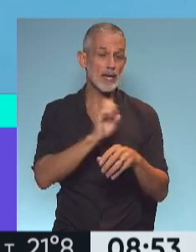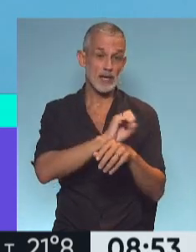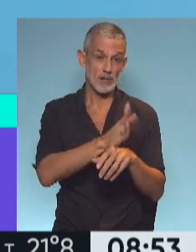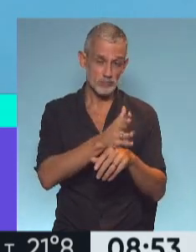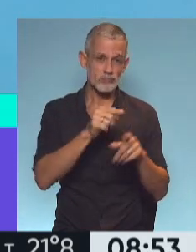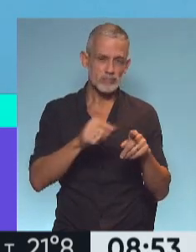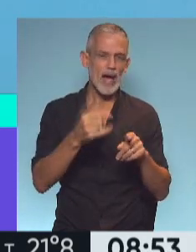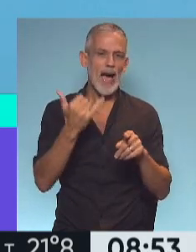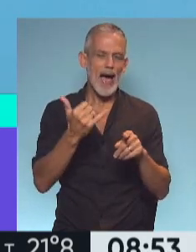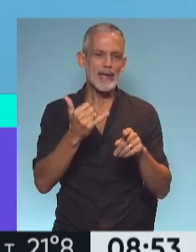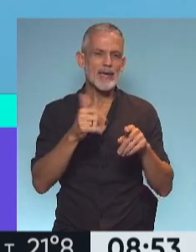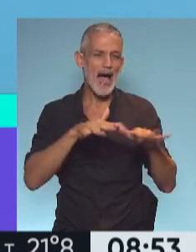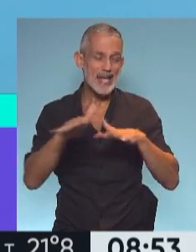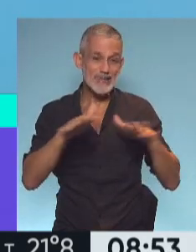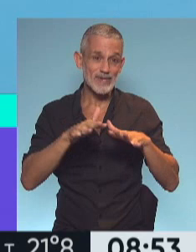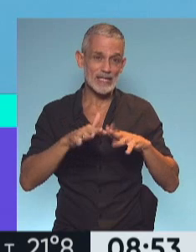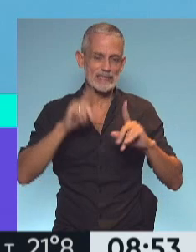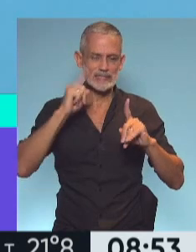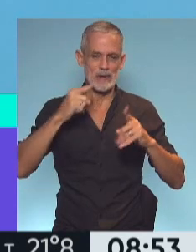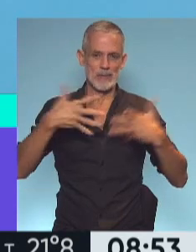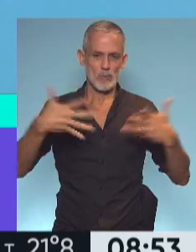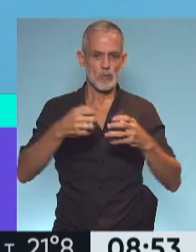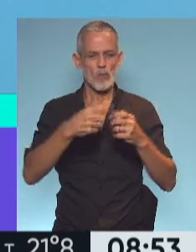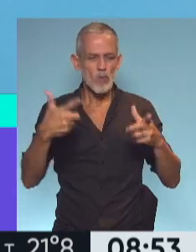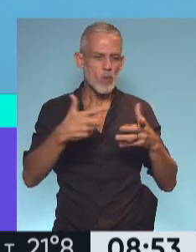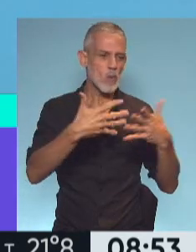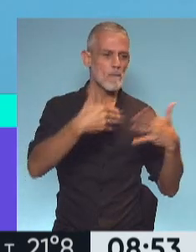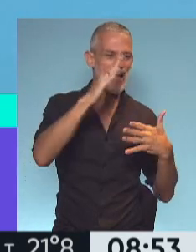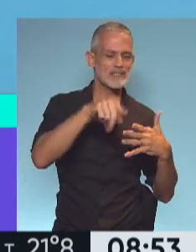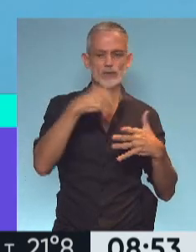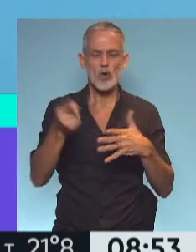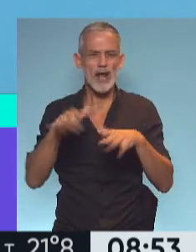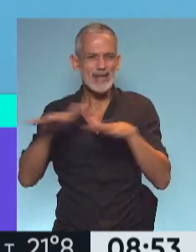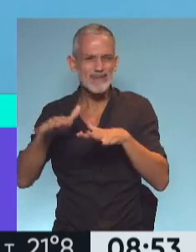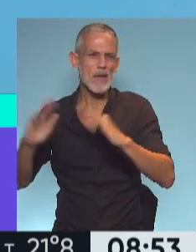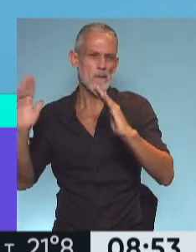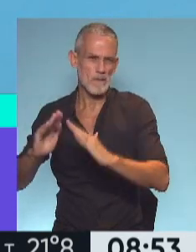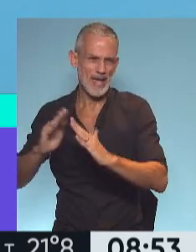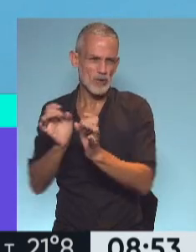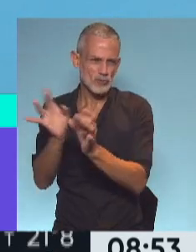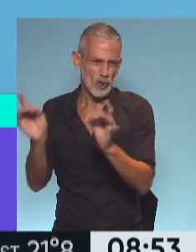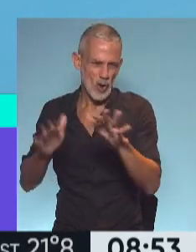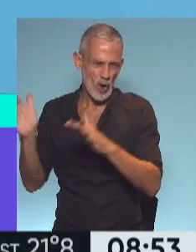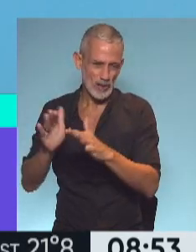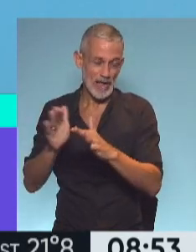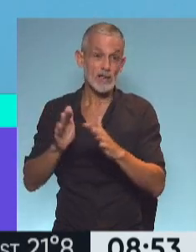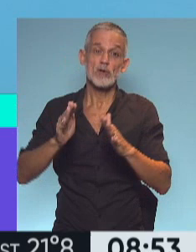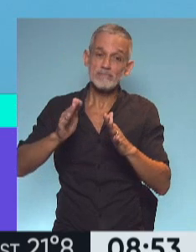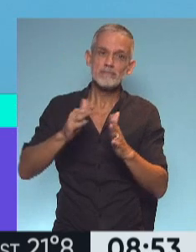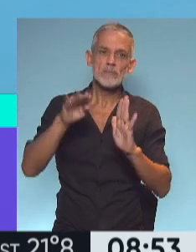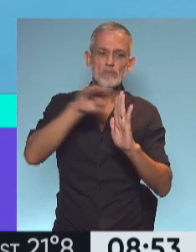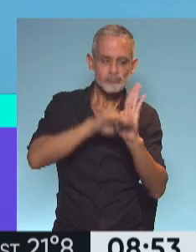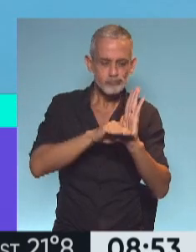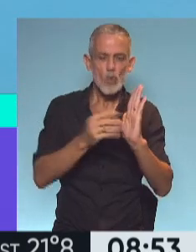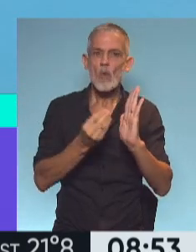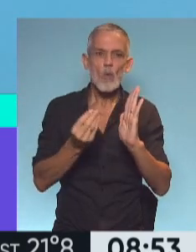hay acciones y actividades de alto riesgo, actividades de bajo riesgo, y que las medidas que tienen mayor impacto positivo son